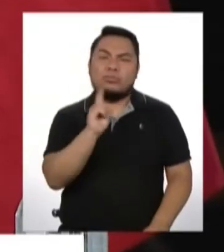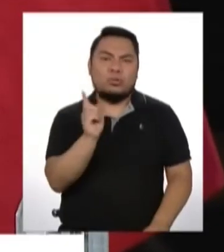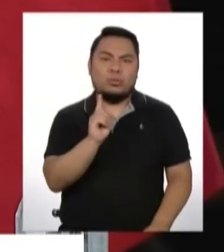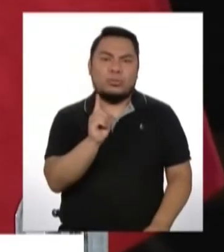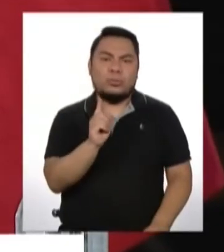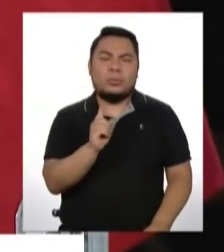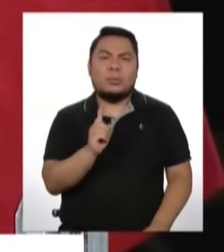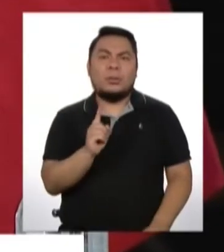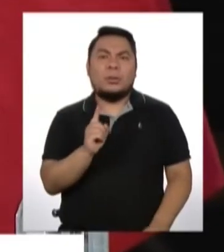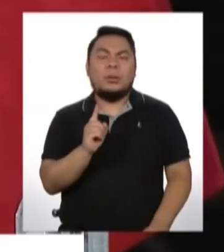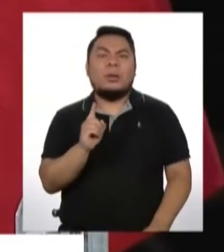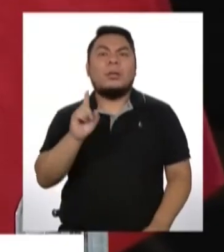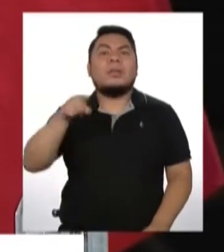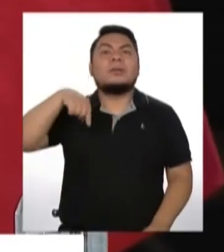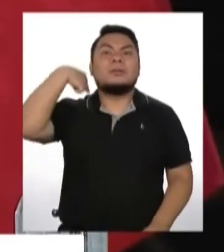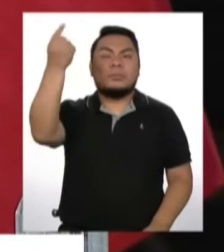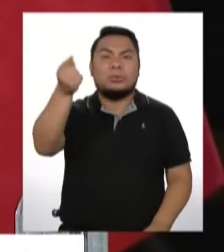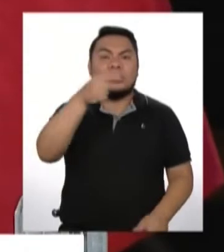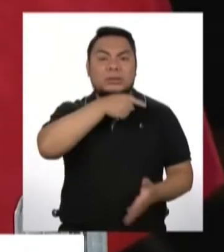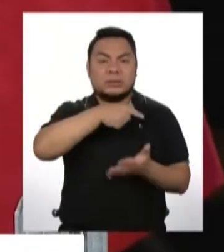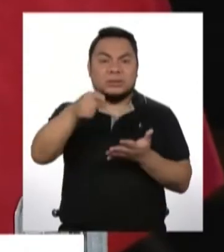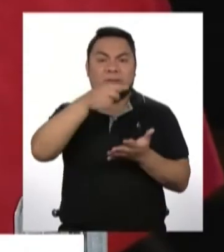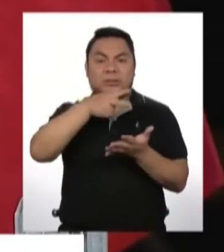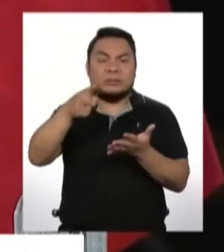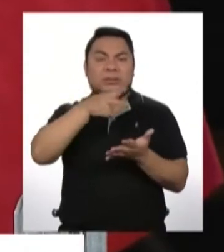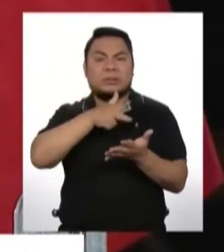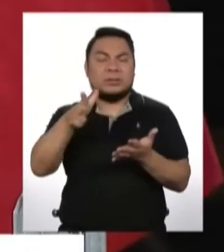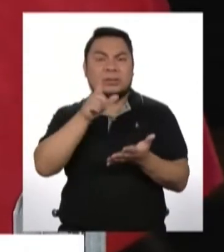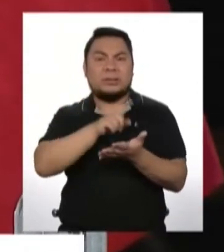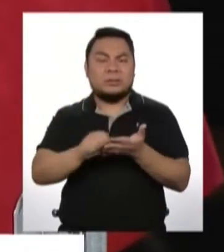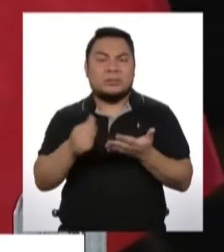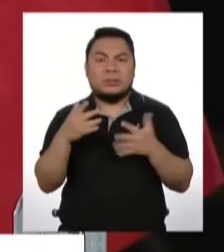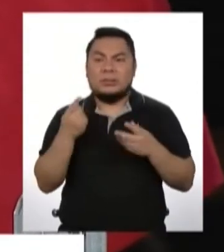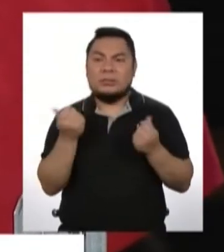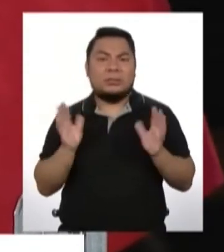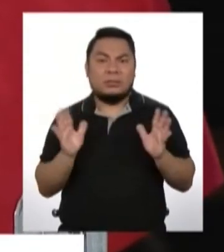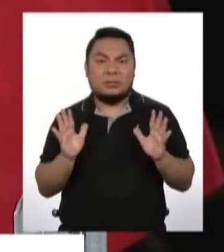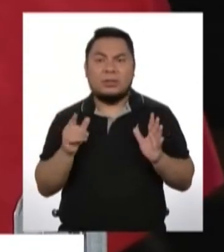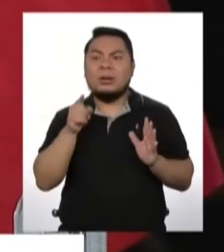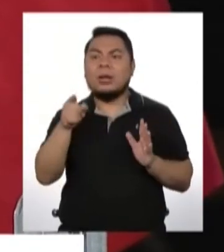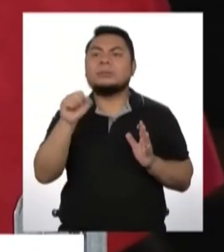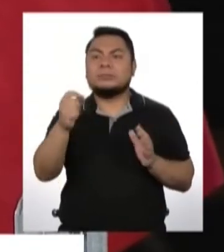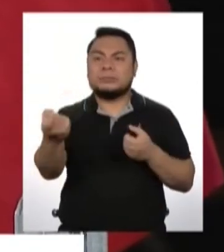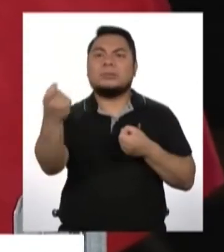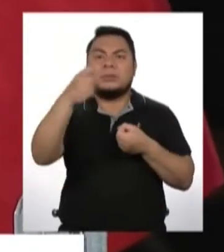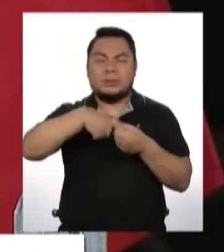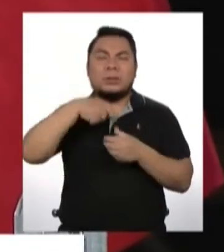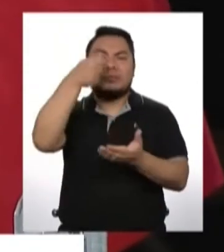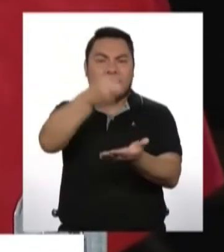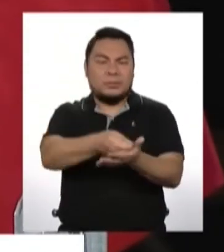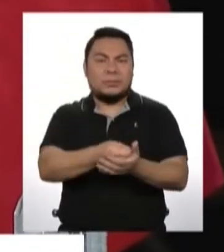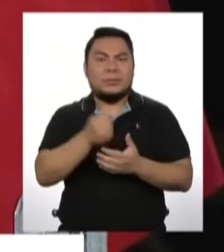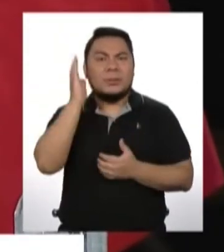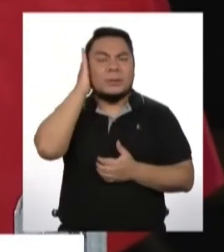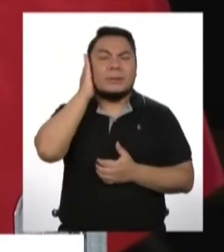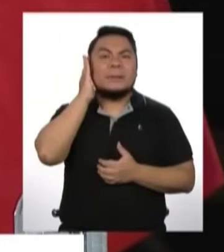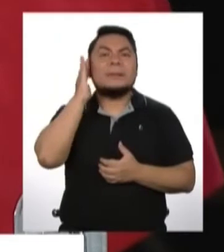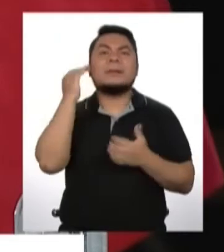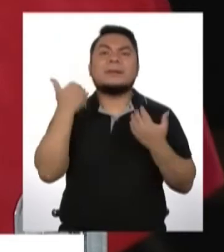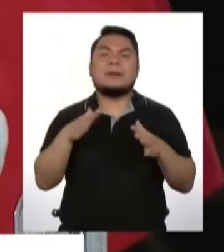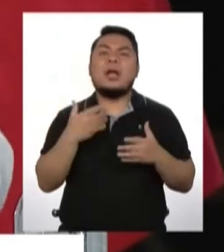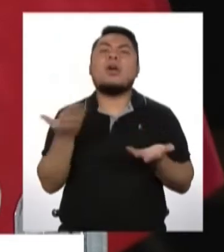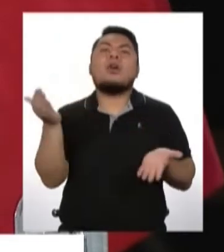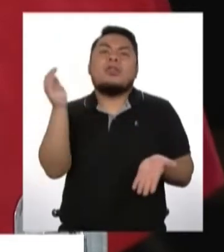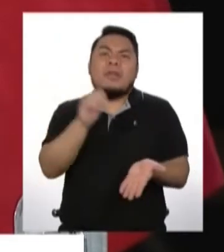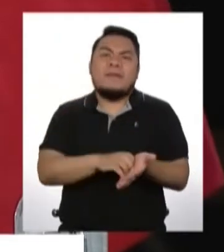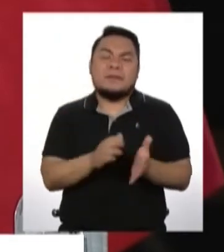después de 3 semanas o 1 mes sin ingresos se convierte en vulnerable. Entonces tenemos que hacer una revisión